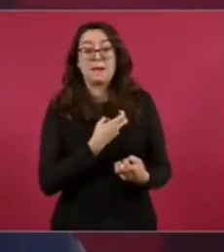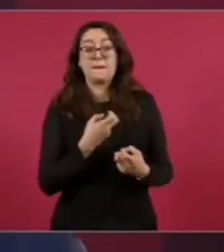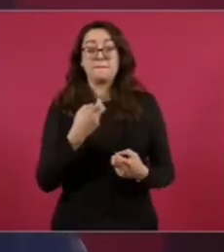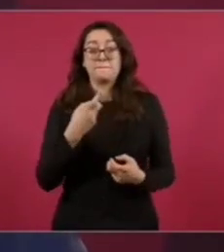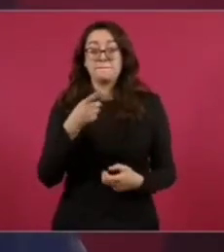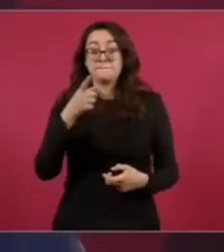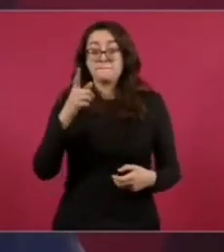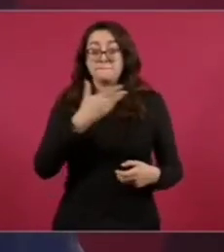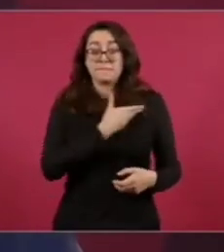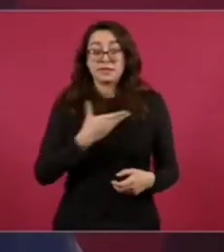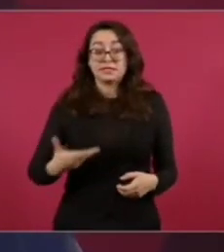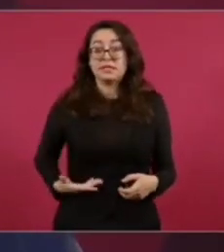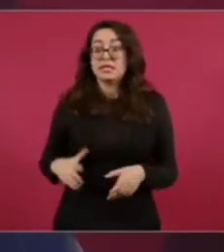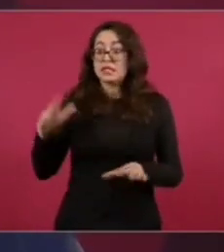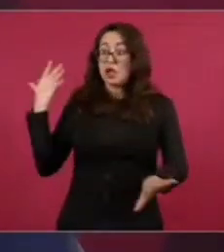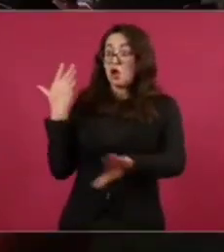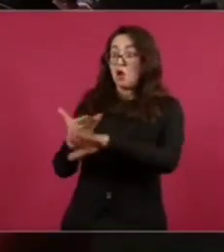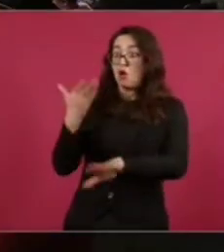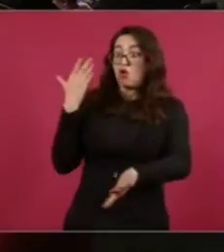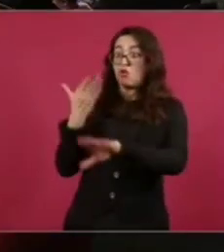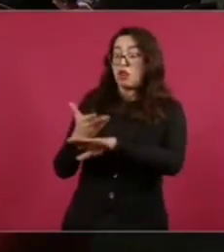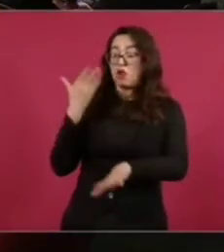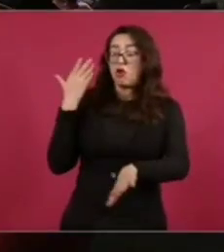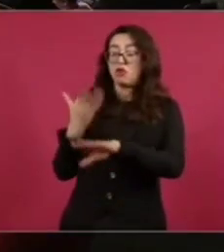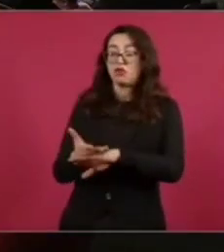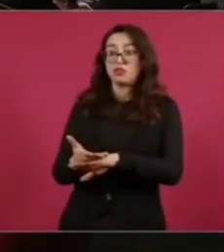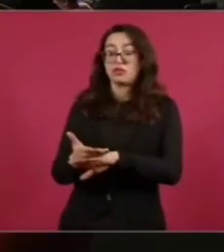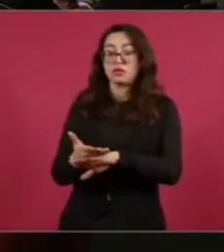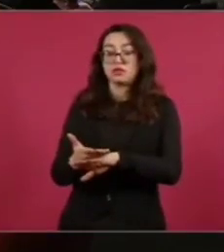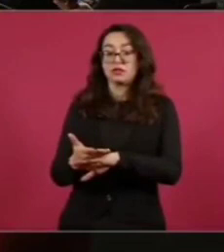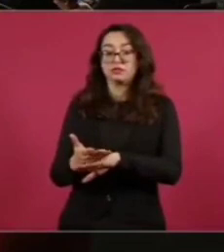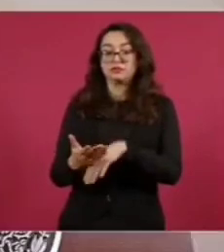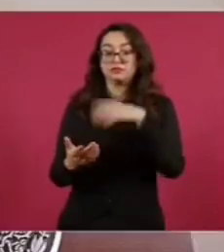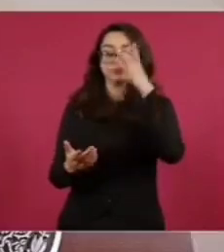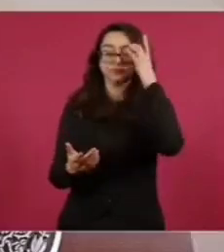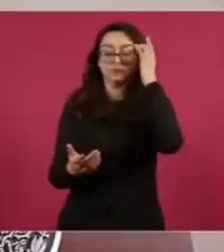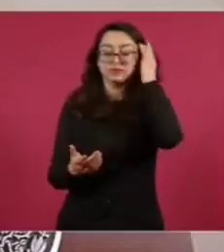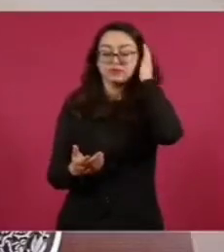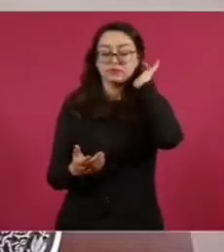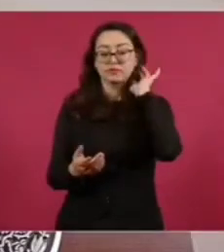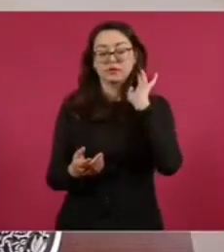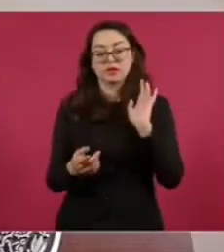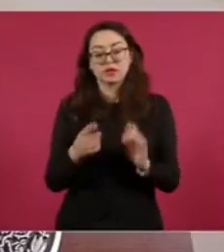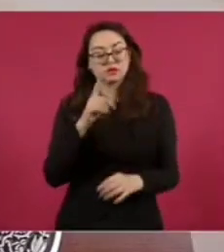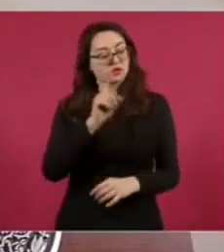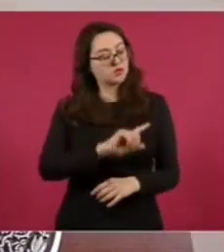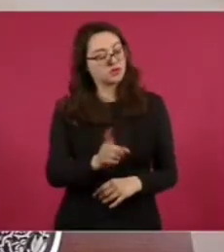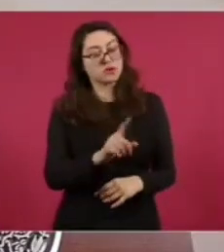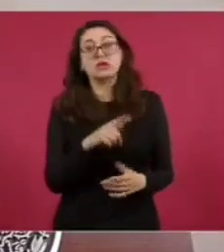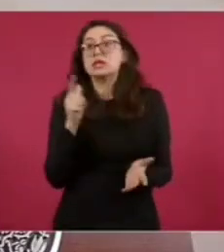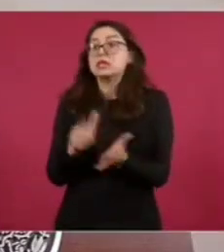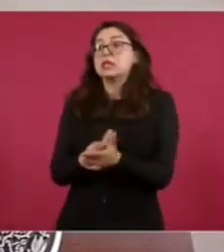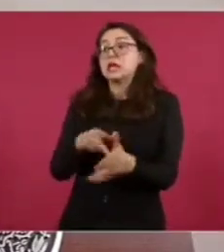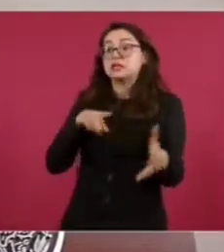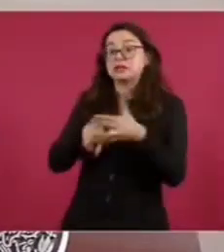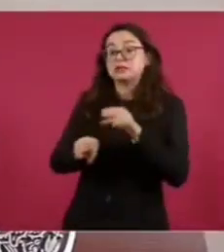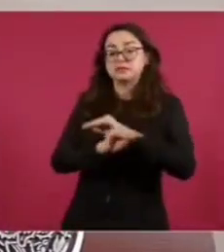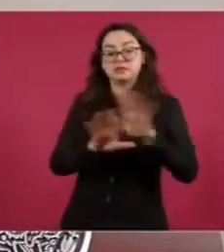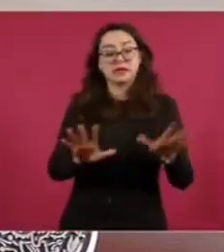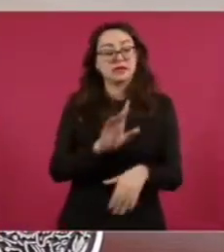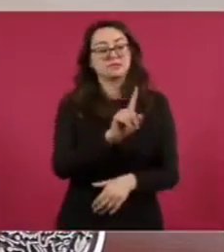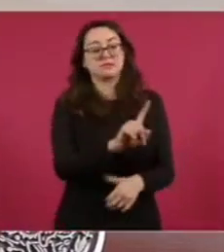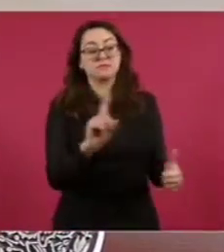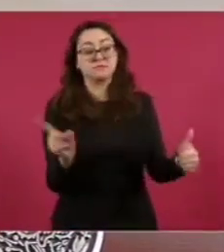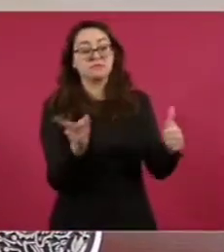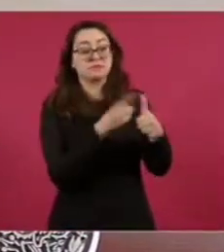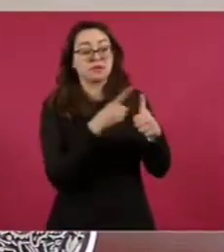del presidente de México. ¿Y qué hacemos con la ley de transparencia, señor presidente? No, por encima de esa ley, sí, está